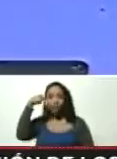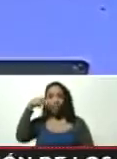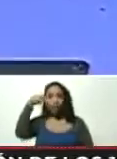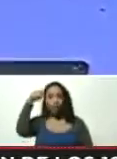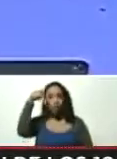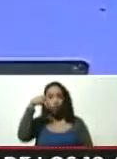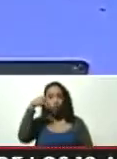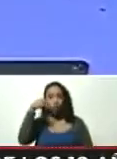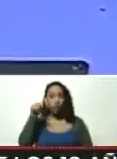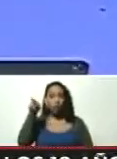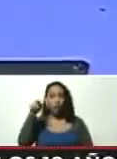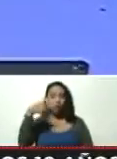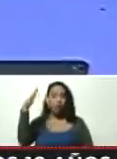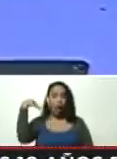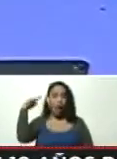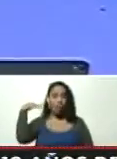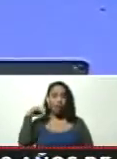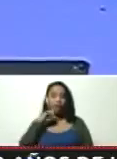de esos días,